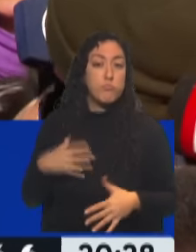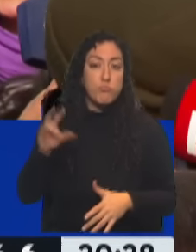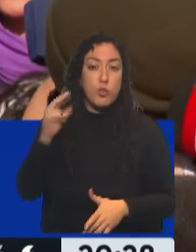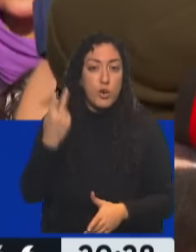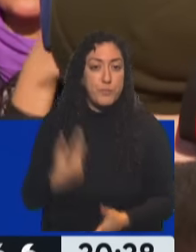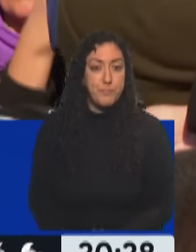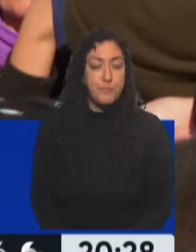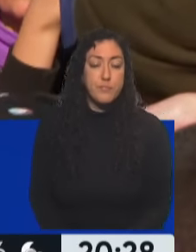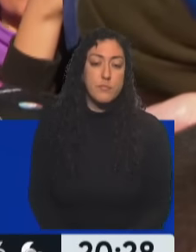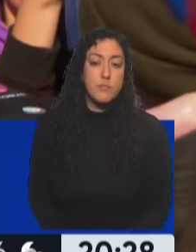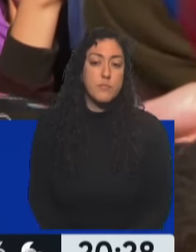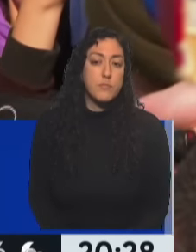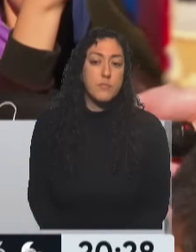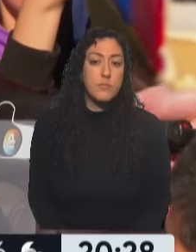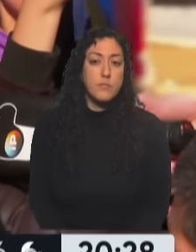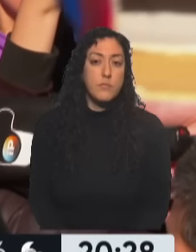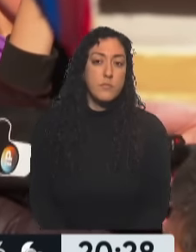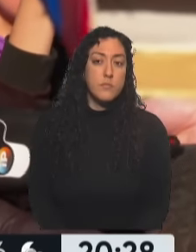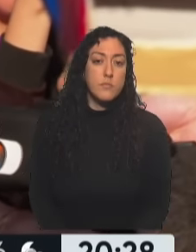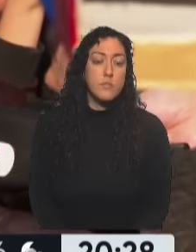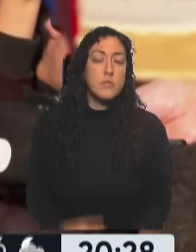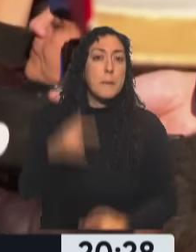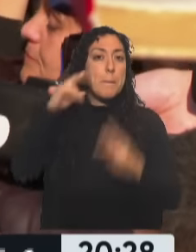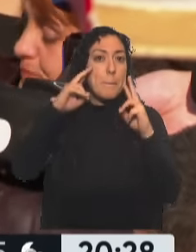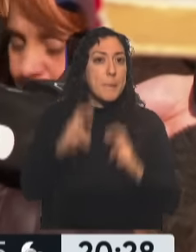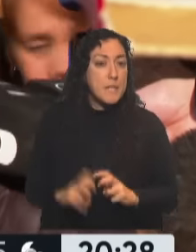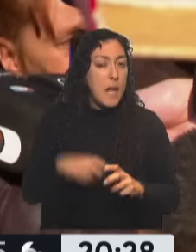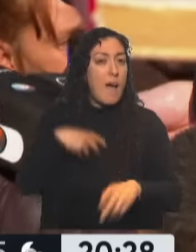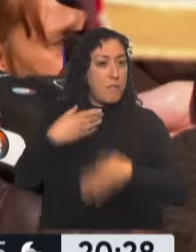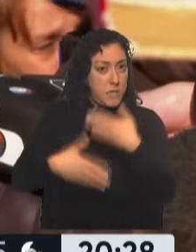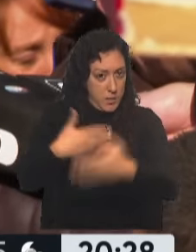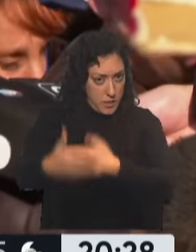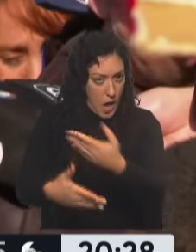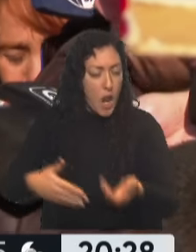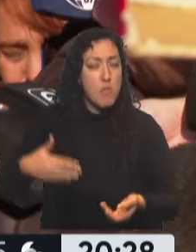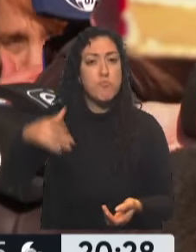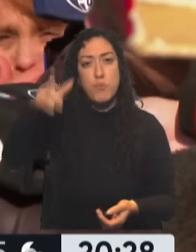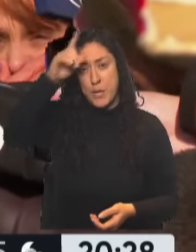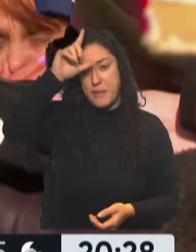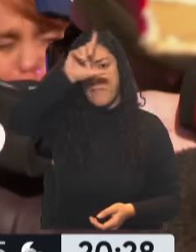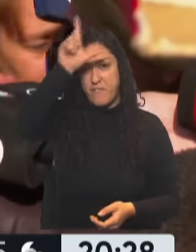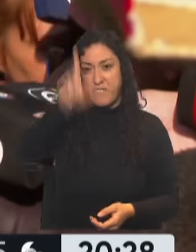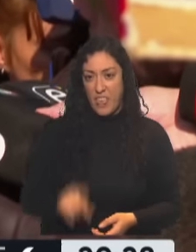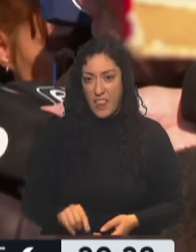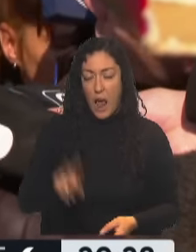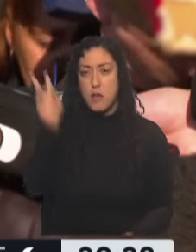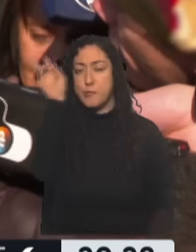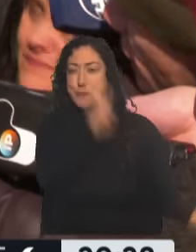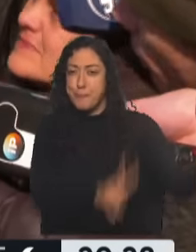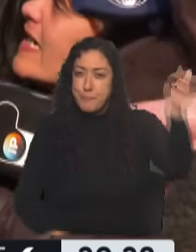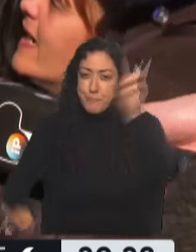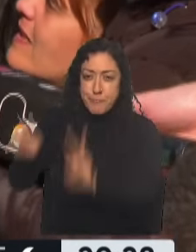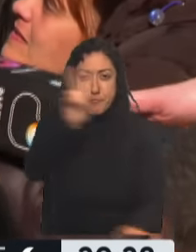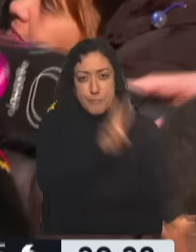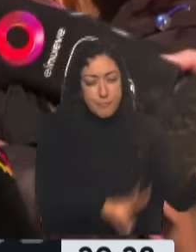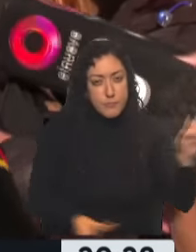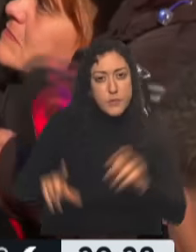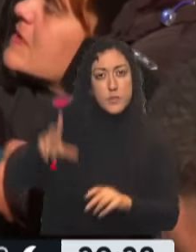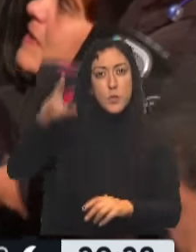del avance de la investigación, porque la Policía Federal realiza nuevos rastrellajes el 9 de julio.